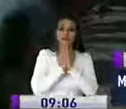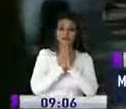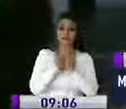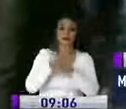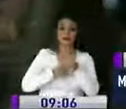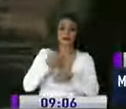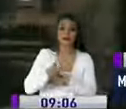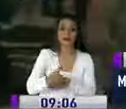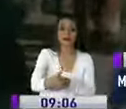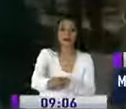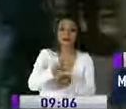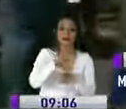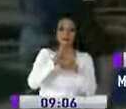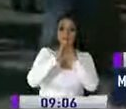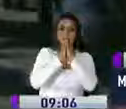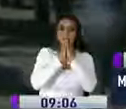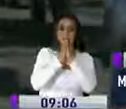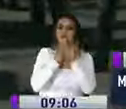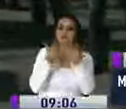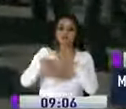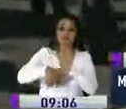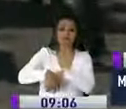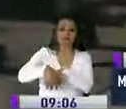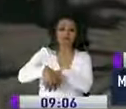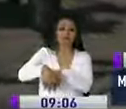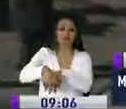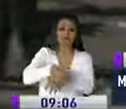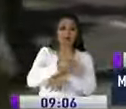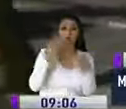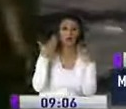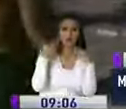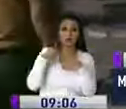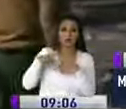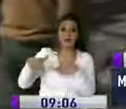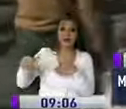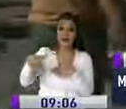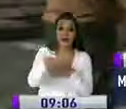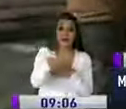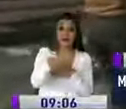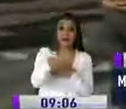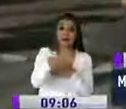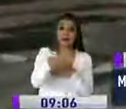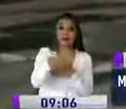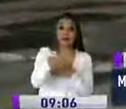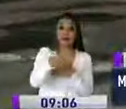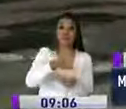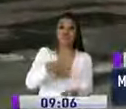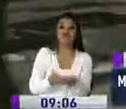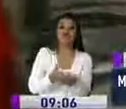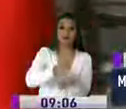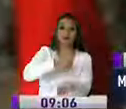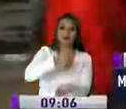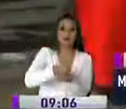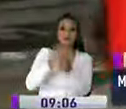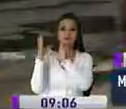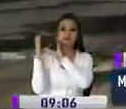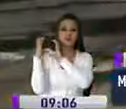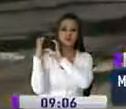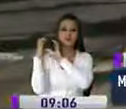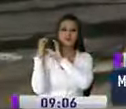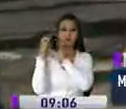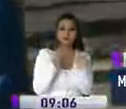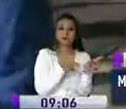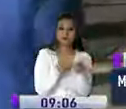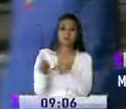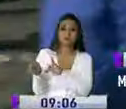Ustedes han escuchado cuál será el recorrido por las calles Guayaquil, en especial llegarán hasta San Francisco y se tiene aproximadamente previsto que